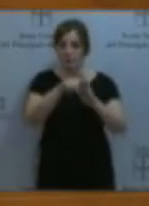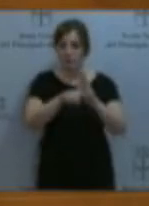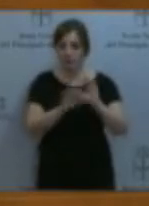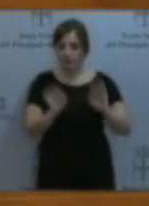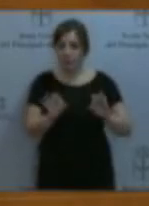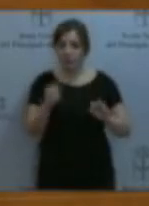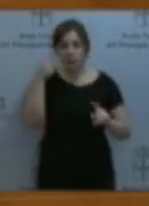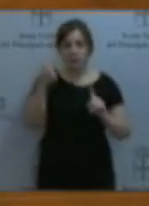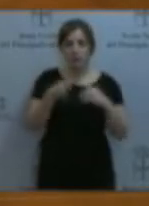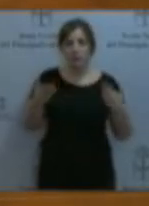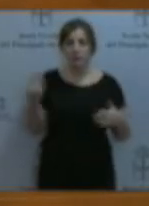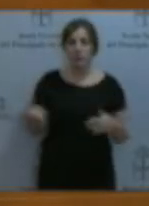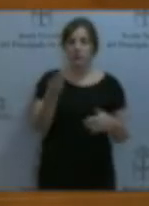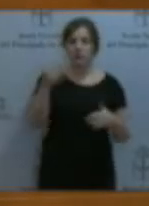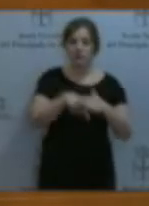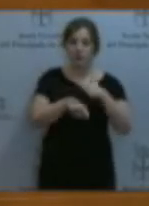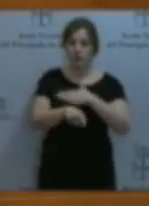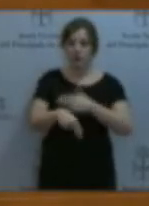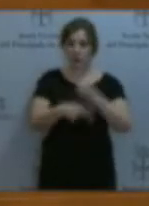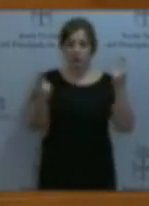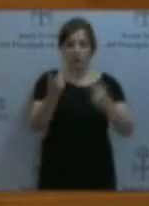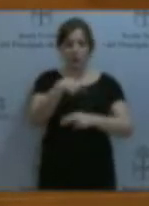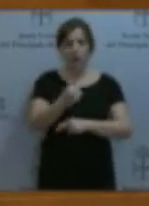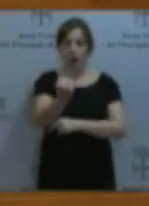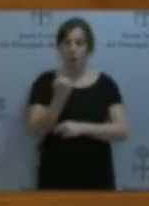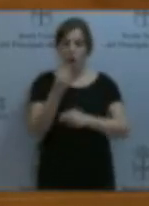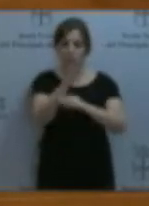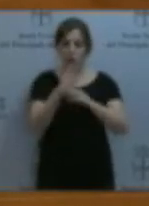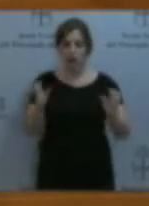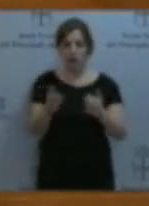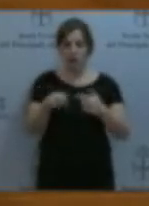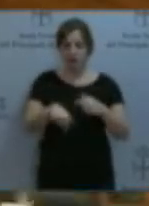que pretenden mejorar la gestión pública. Pedimos el apoyo de la Cámara a esta moción. Muchas gracias.